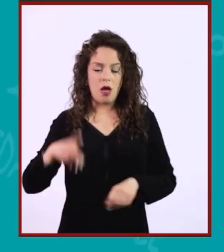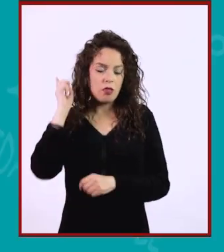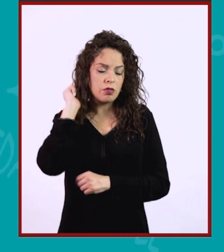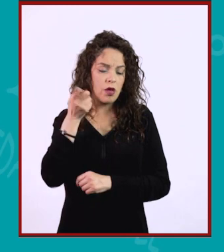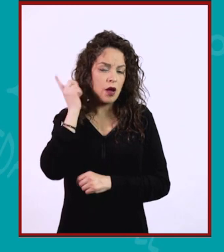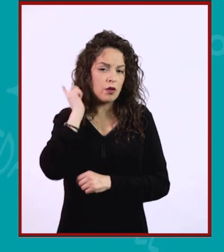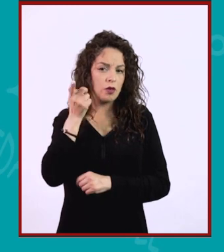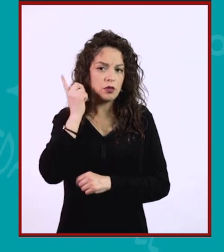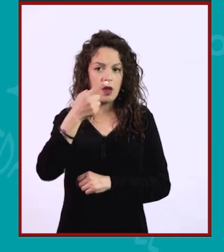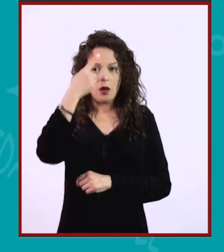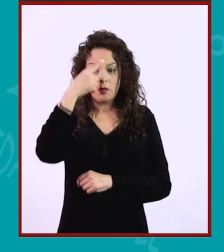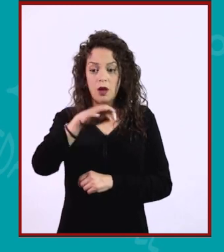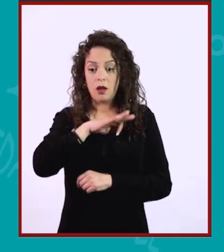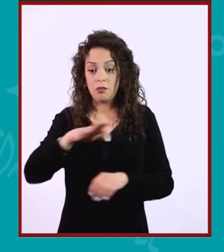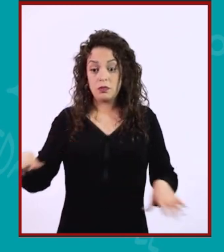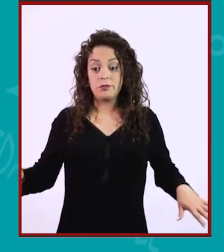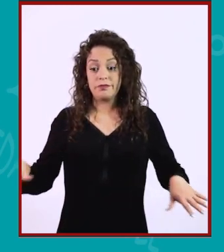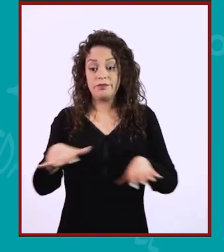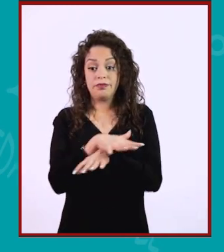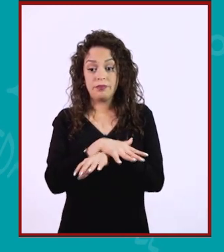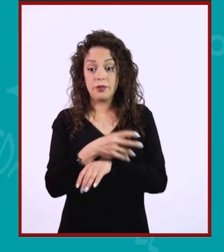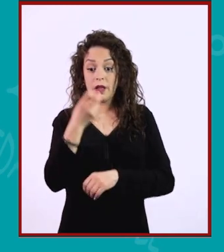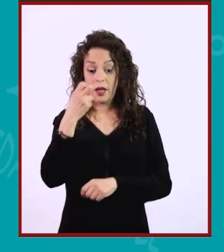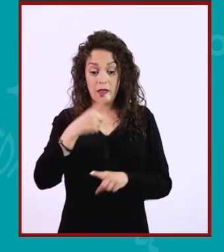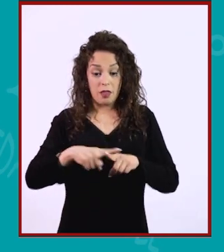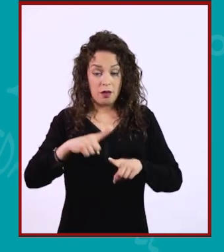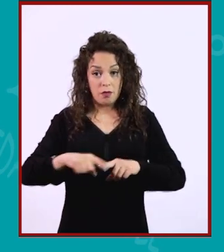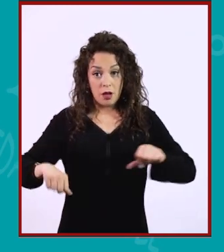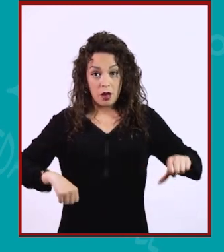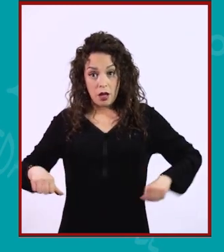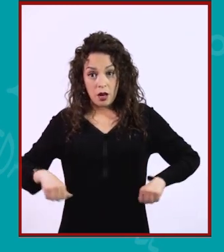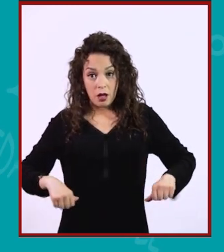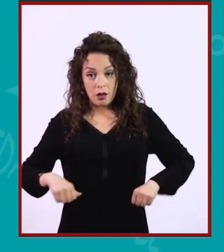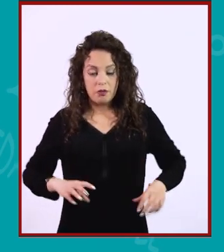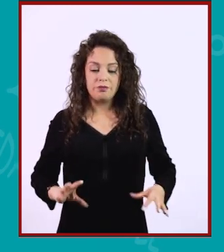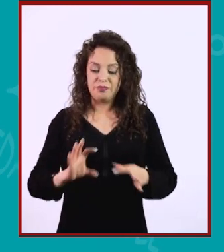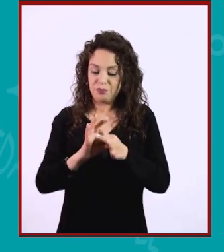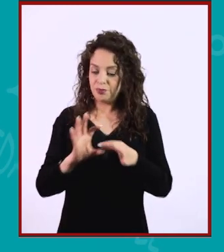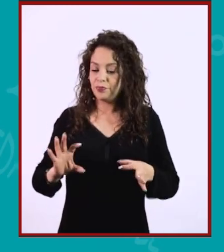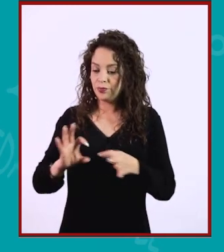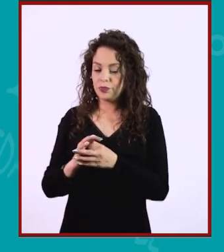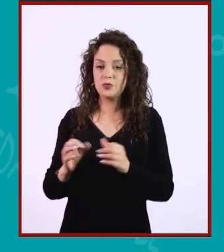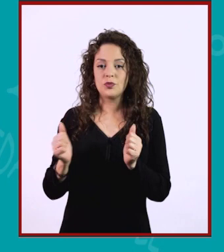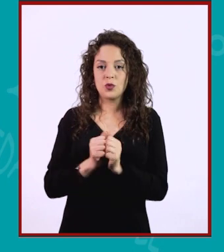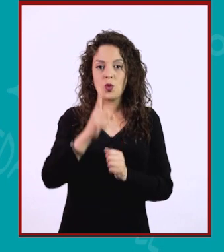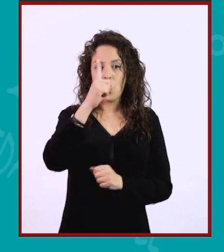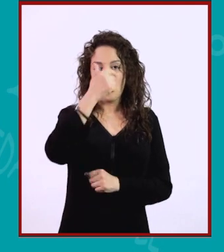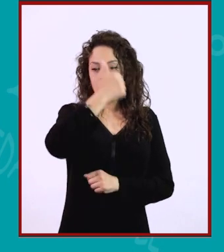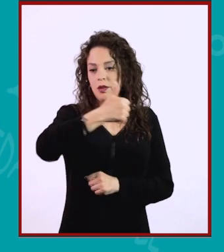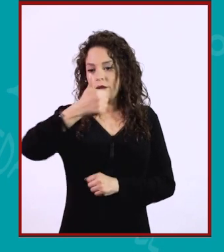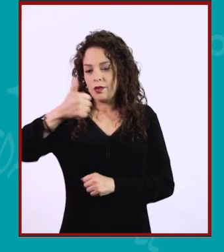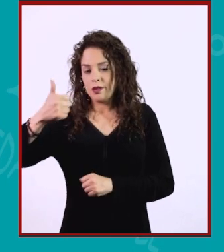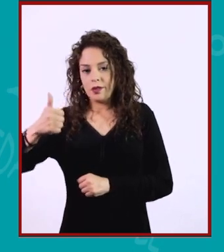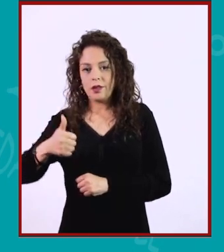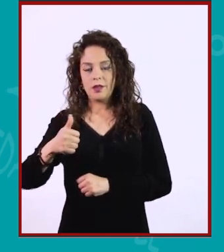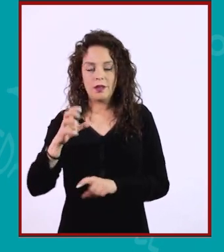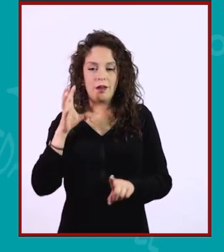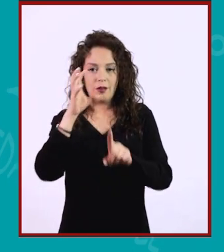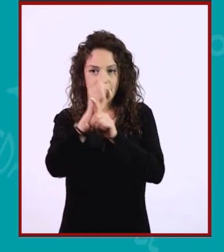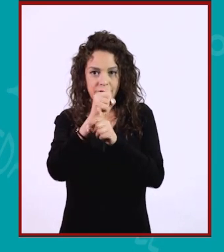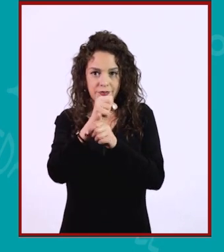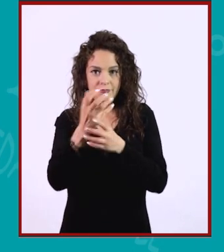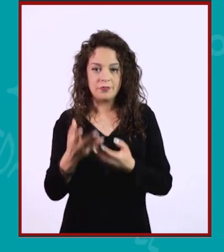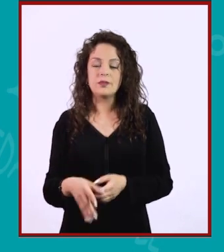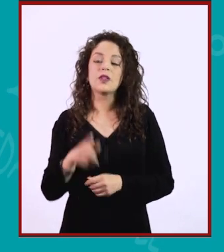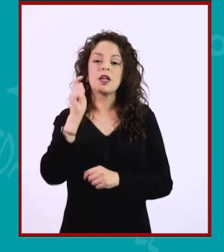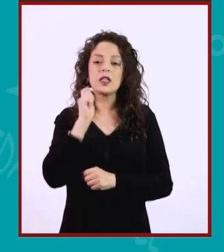poder transformar nuestro mundo. Y estas acciones, ¿no? Tienen que ver con cada uno de estos objetivos, ¿no? Que van desde un mundo libre